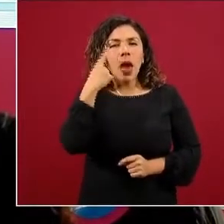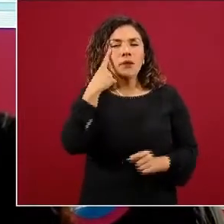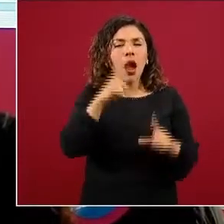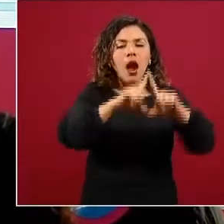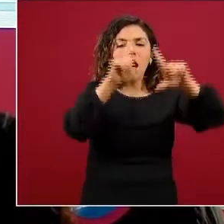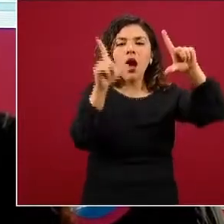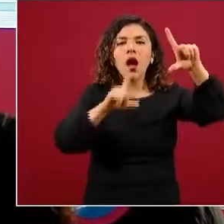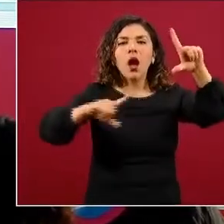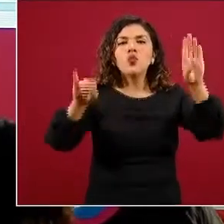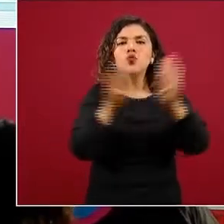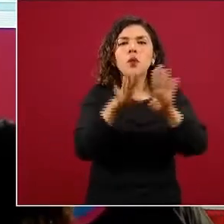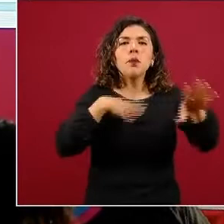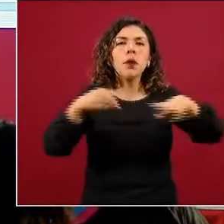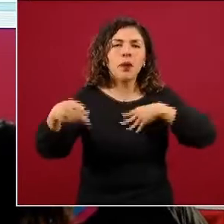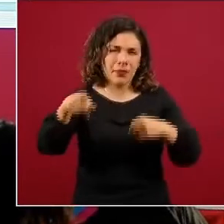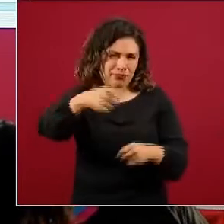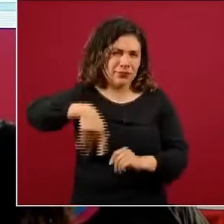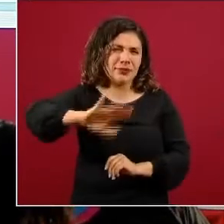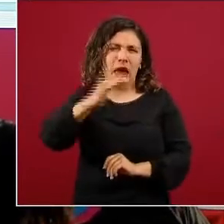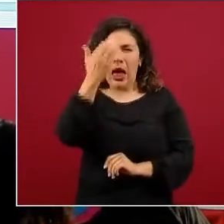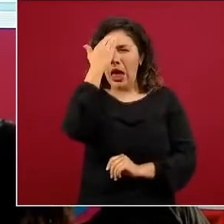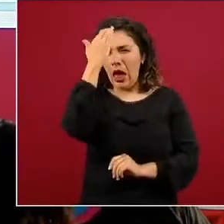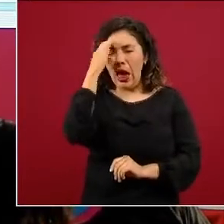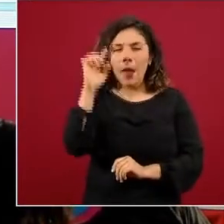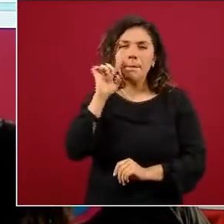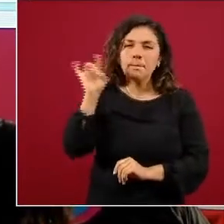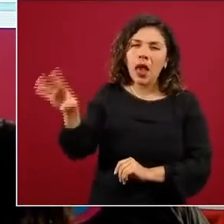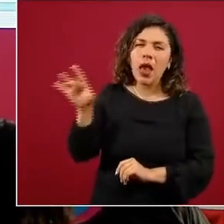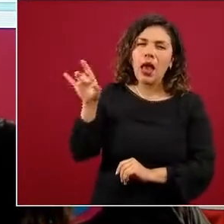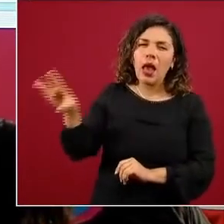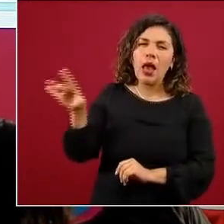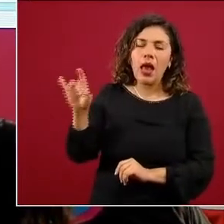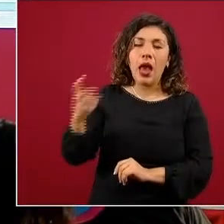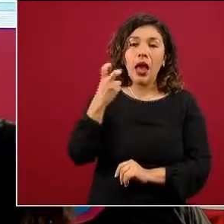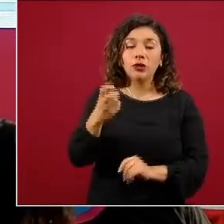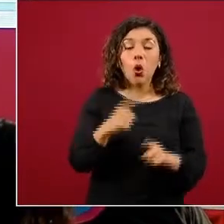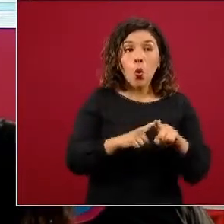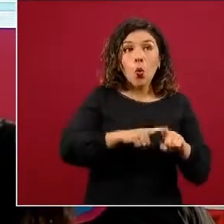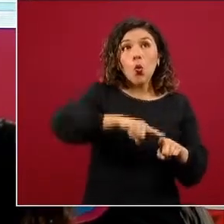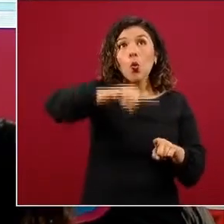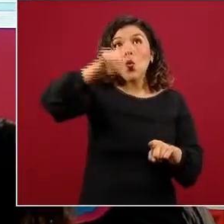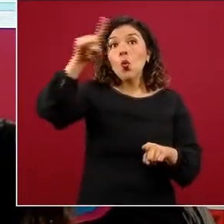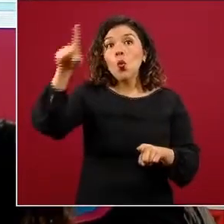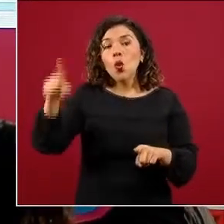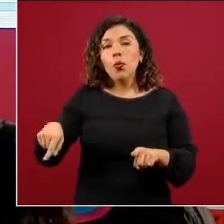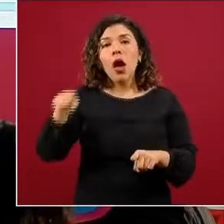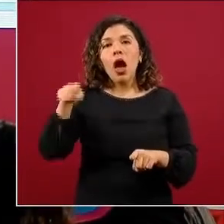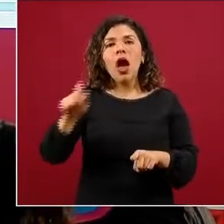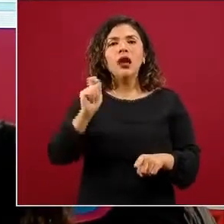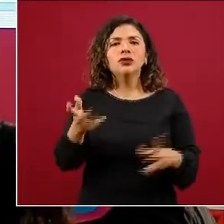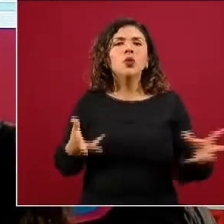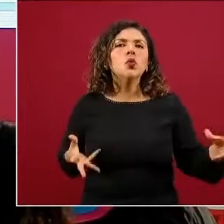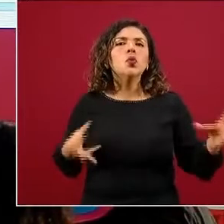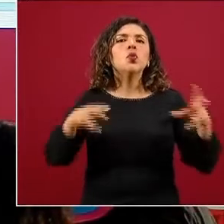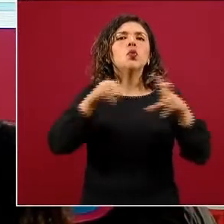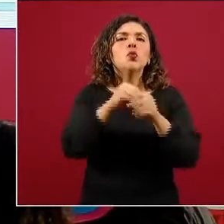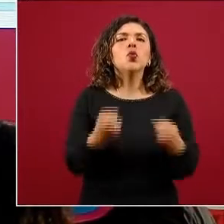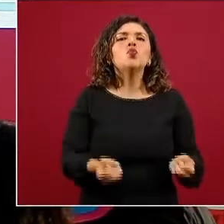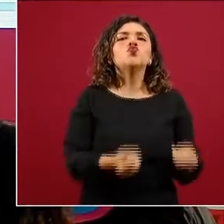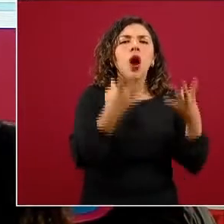nacional. Ya a todo el mundo le quedó clarísimo de que la curva representa la suma de